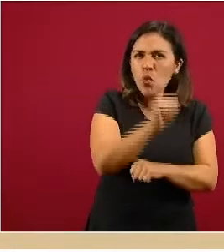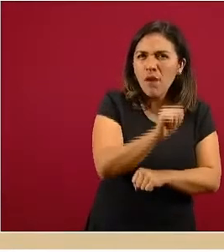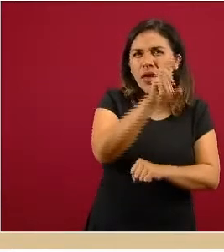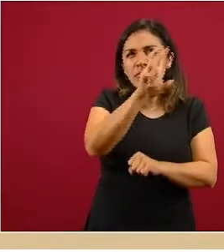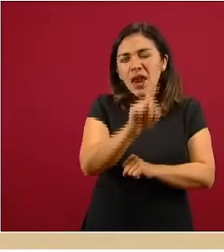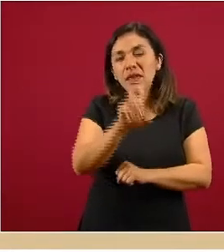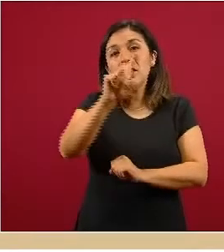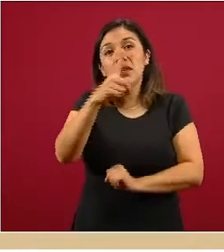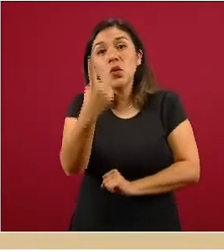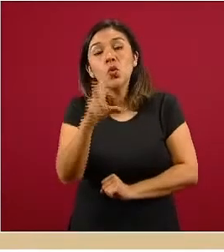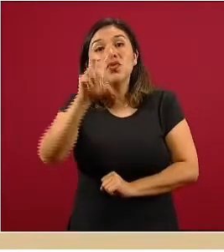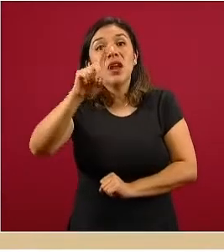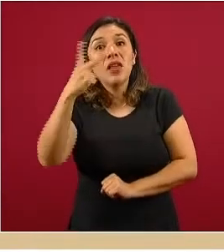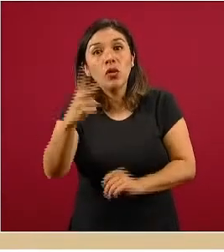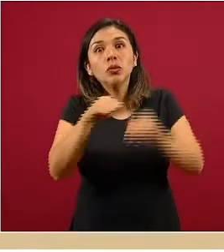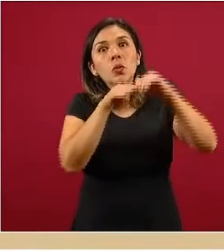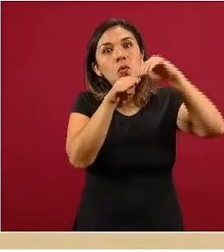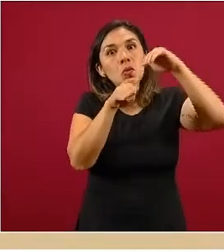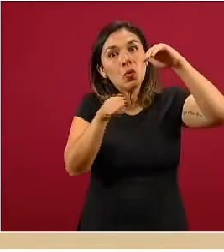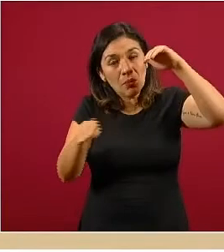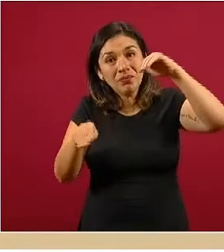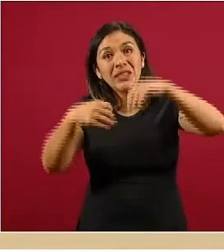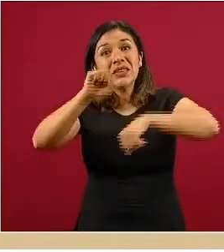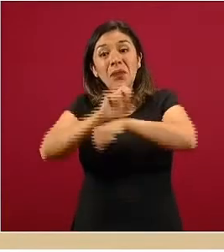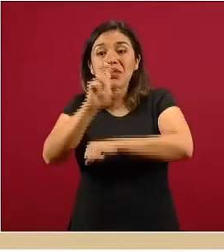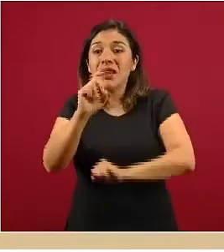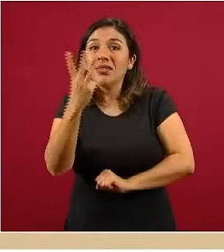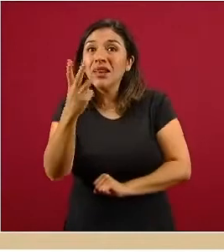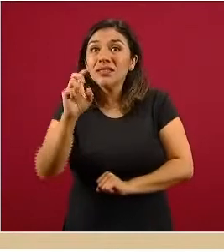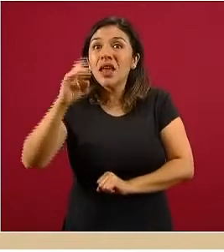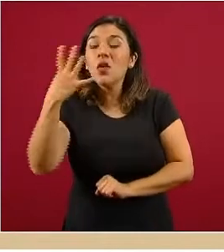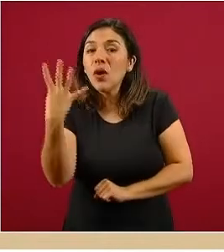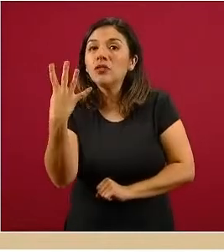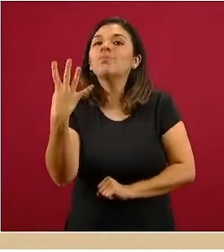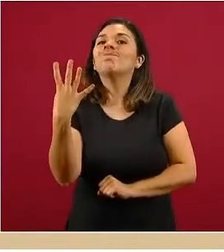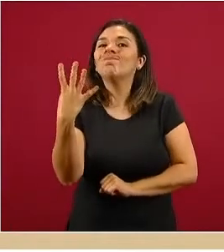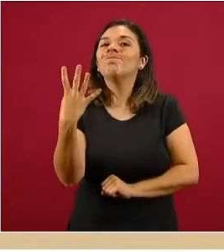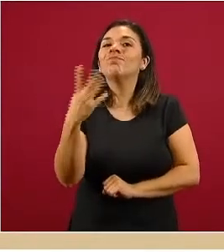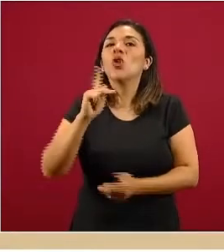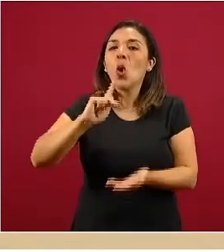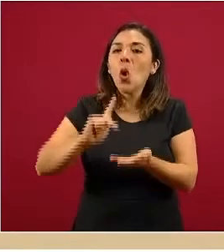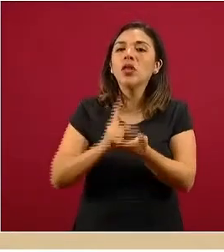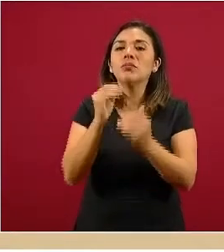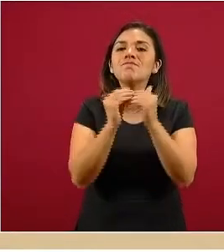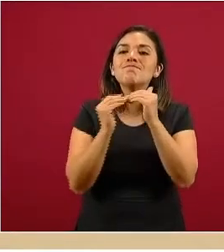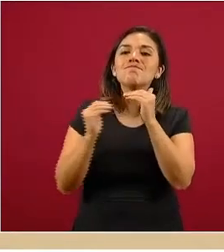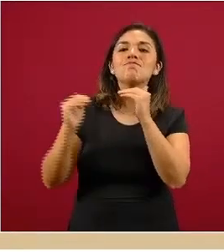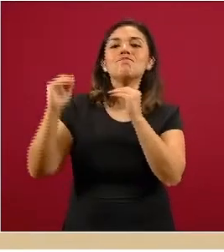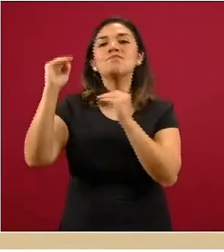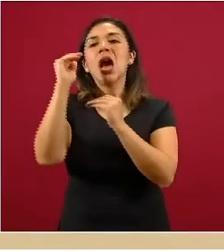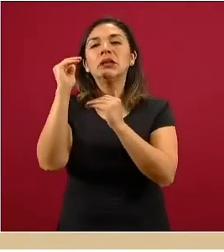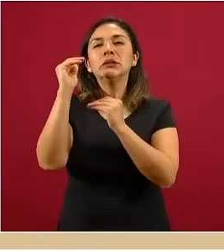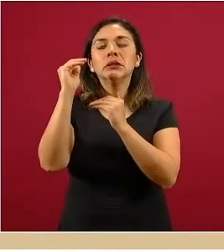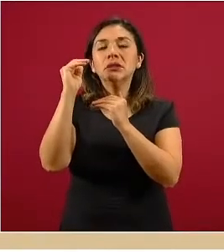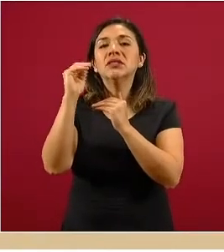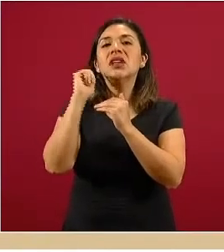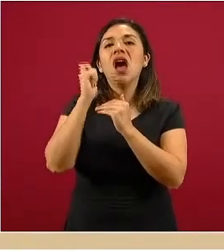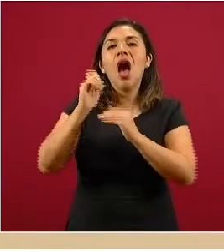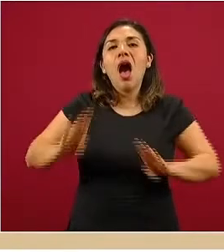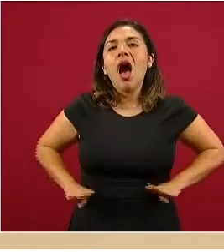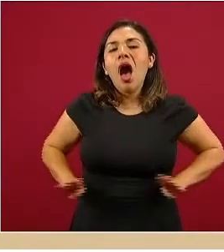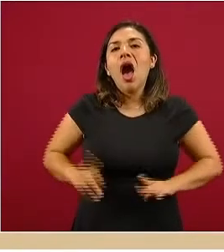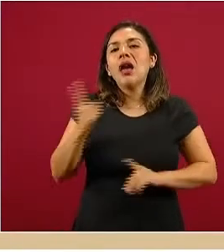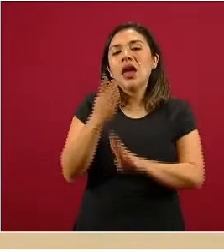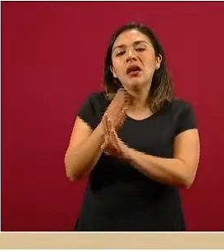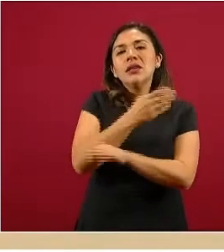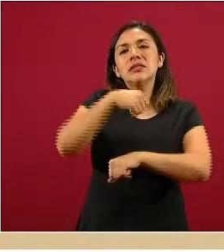estado después de una jornada nacional de sana distancia. Esta es la conferencia vespertina número